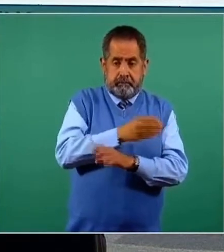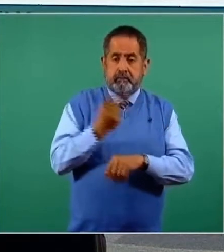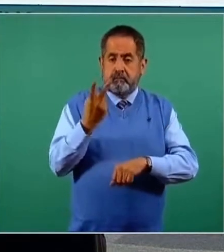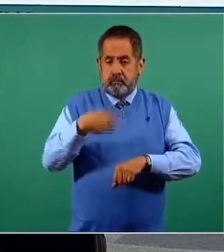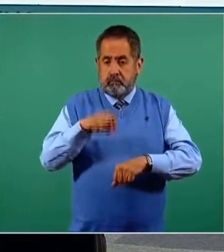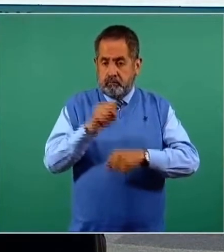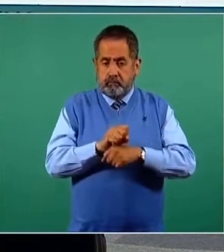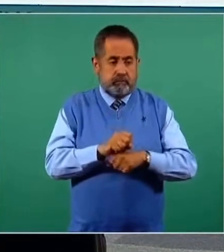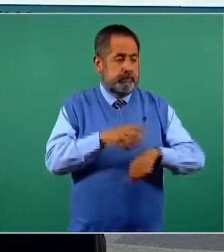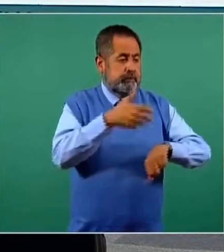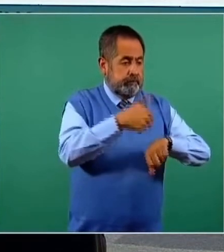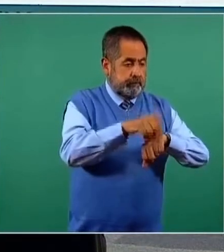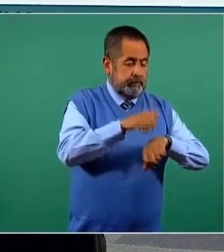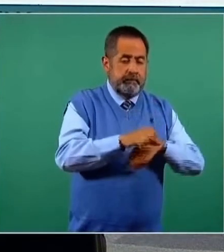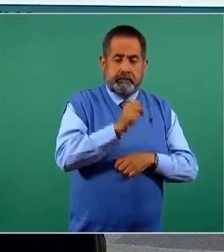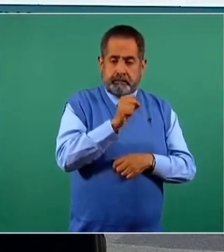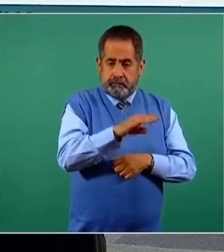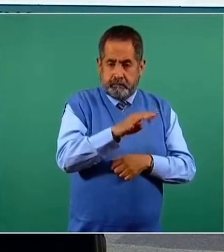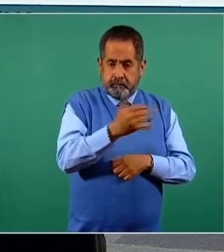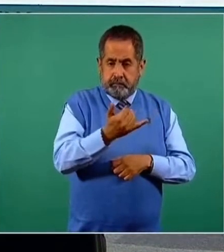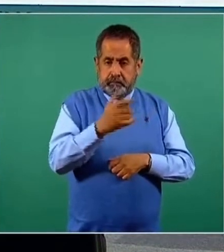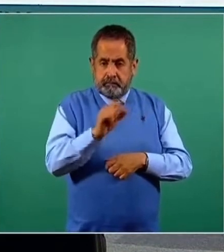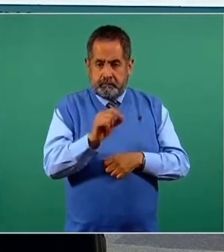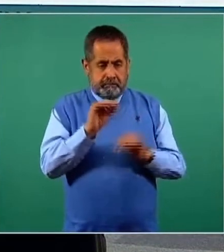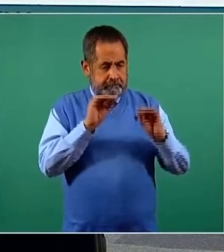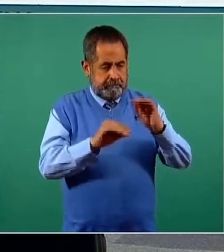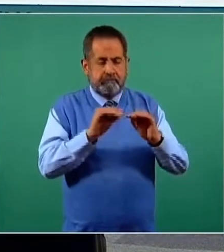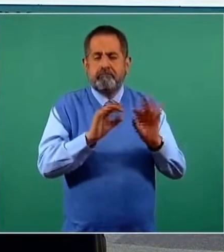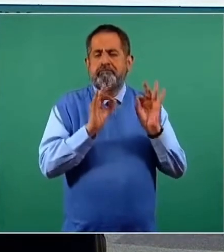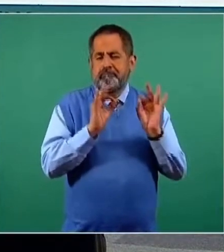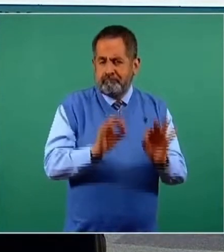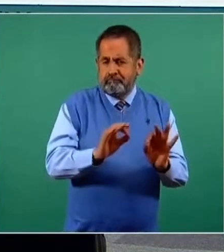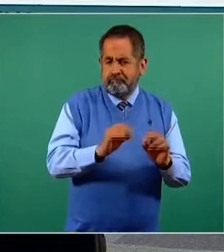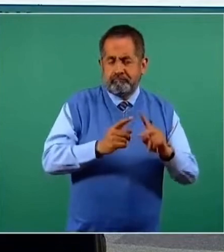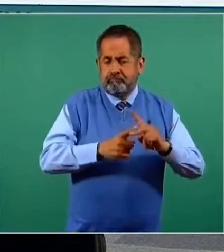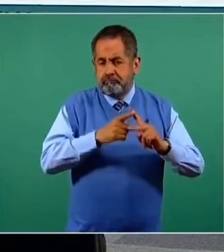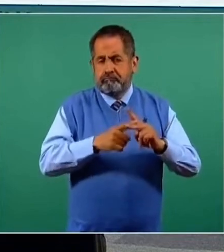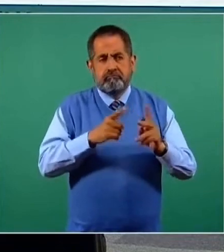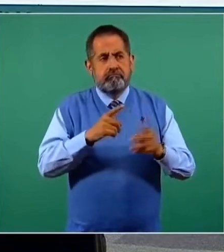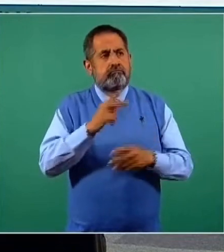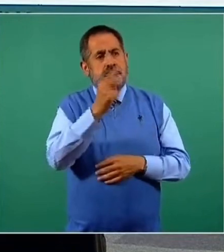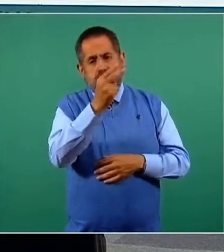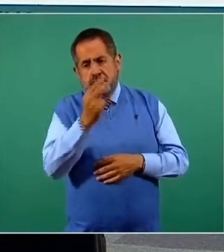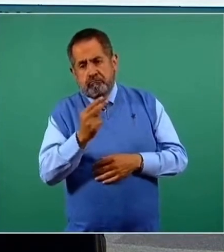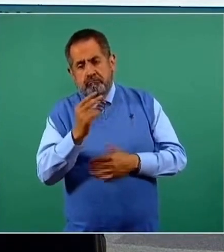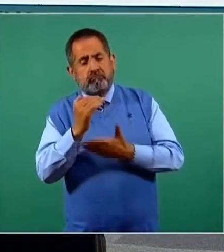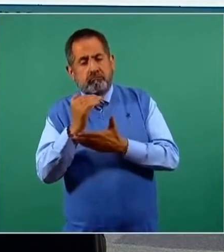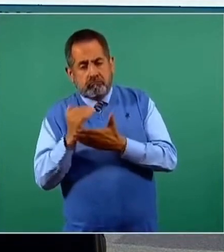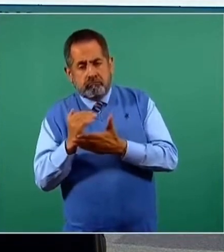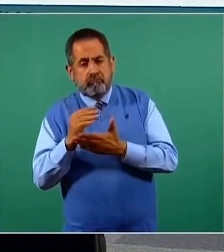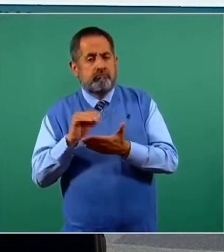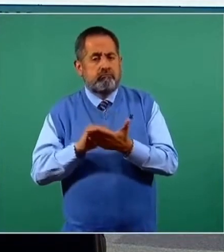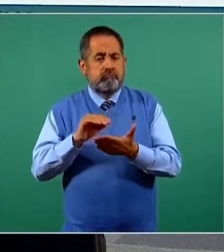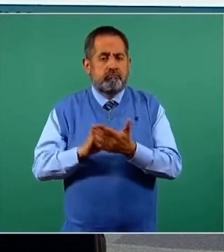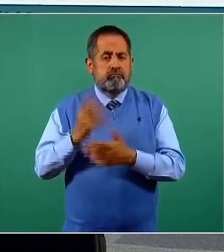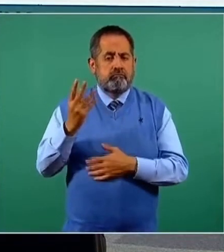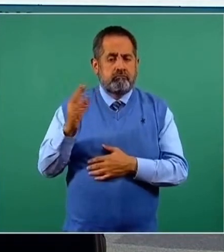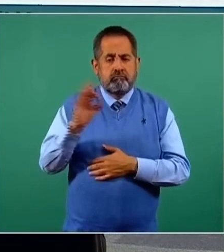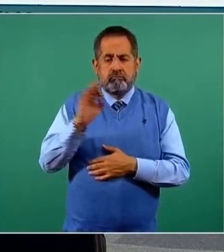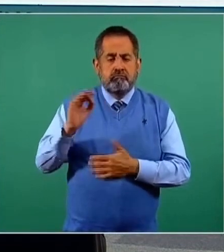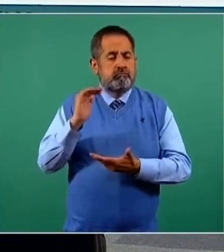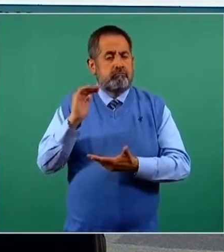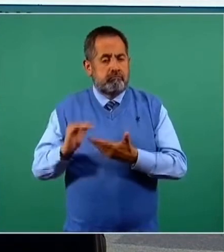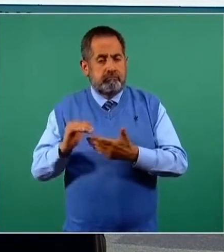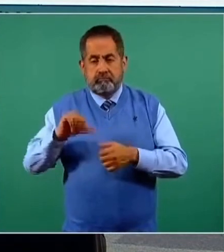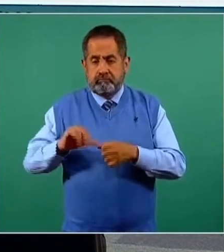la 19 y la 20, pues todavía tenemos una reducción de menos 4%. Hoy